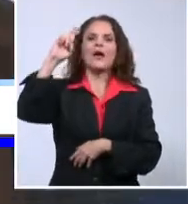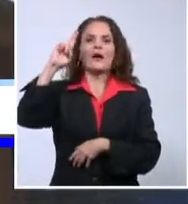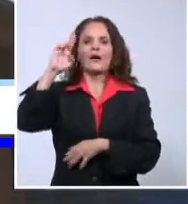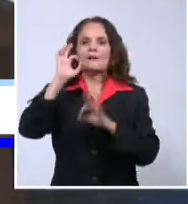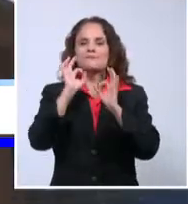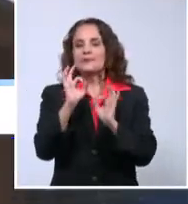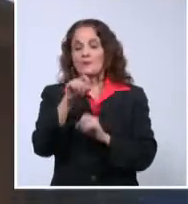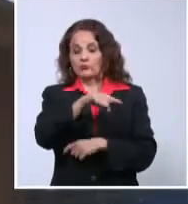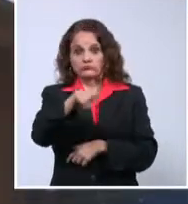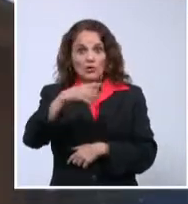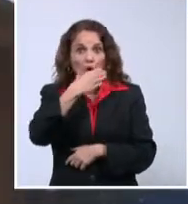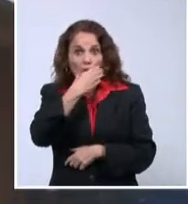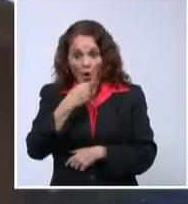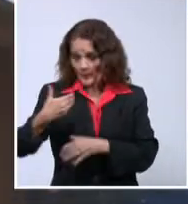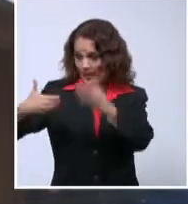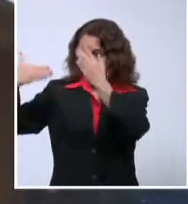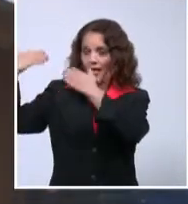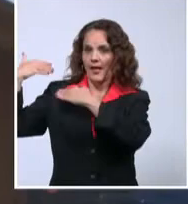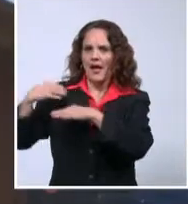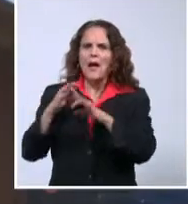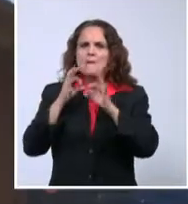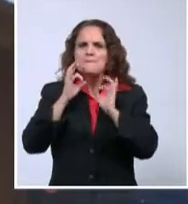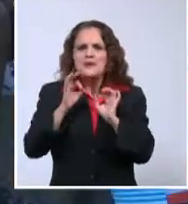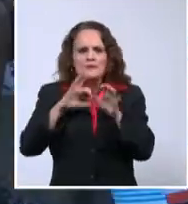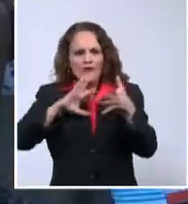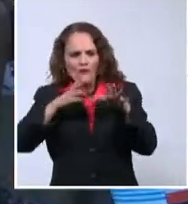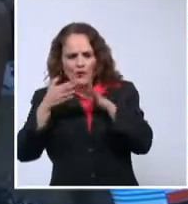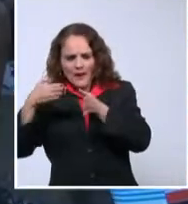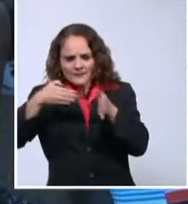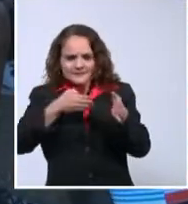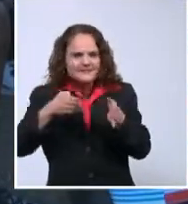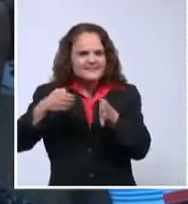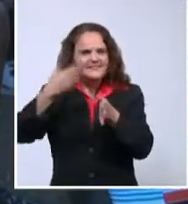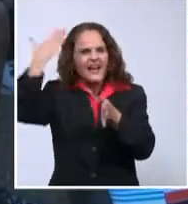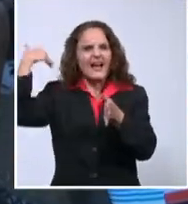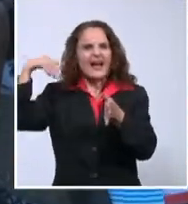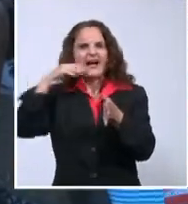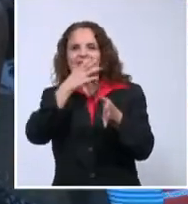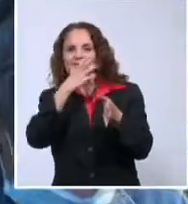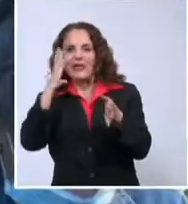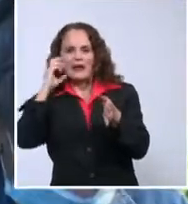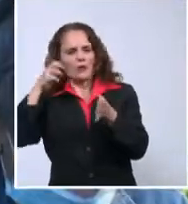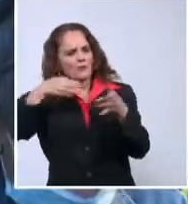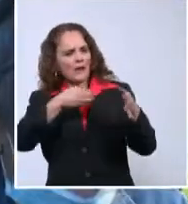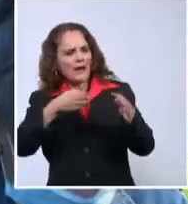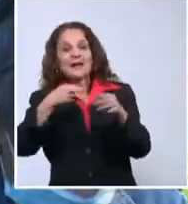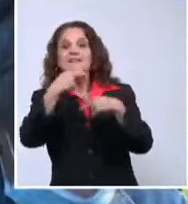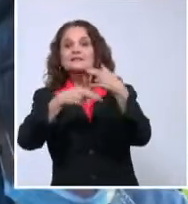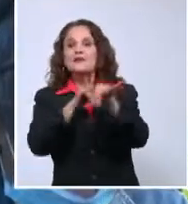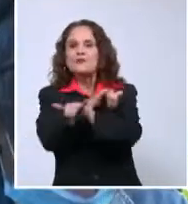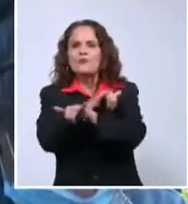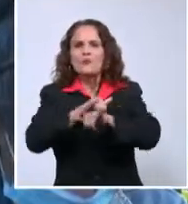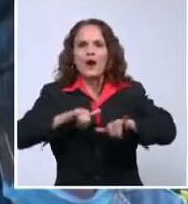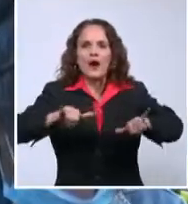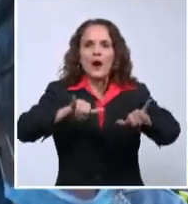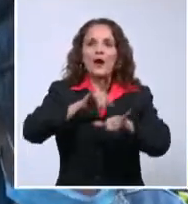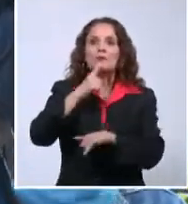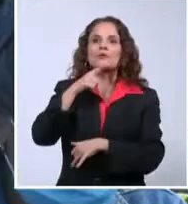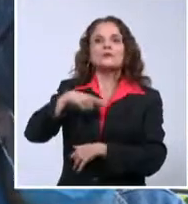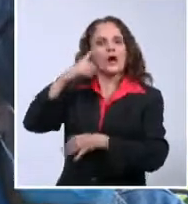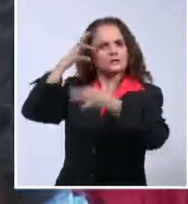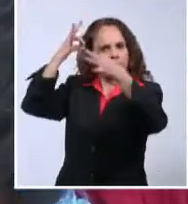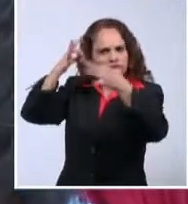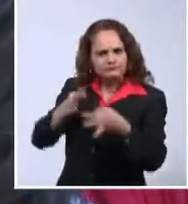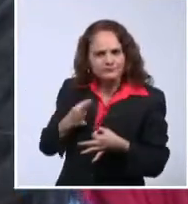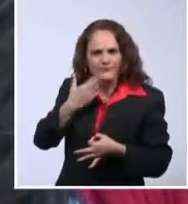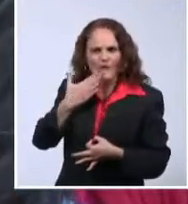que reeditaron el sendero histórico entre Alegría de Pío y Cinco Palmas, una experiencia que les permitió creer más en aquel